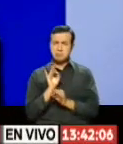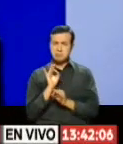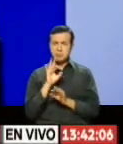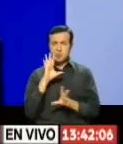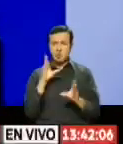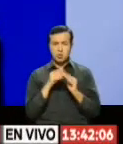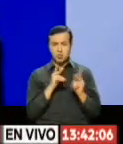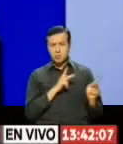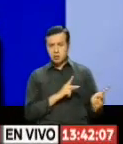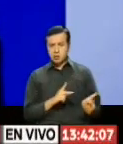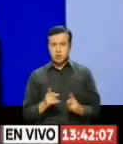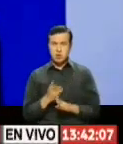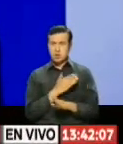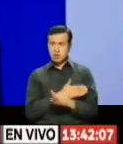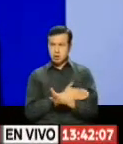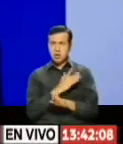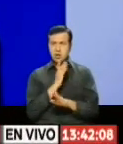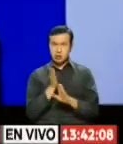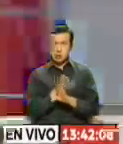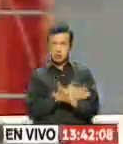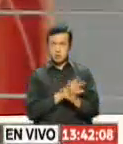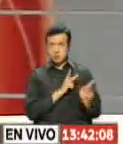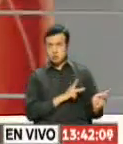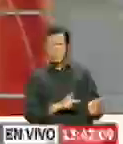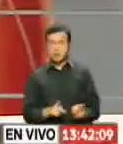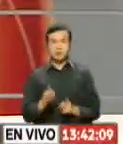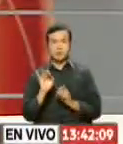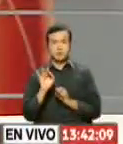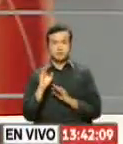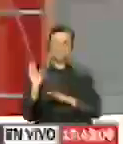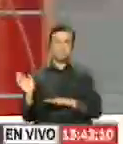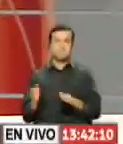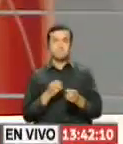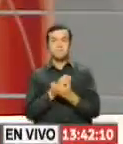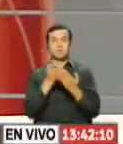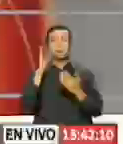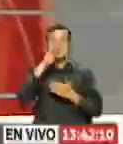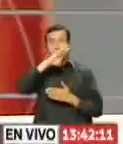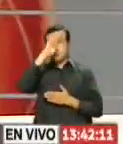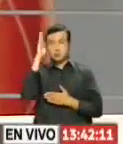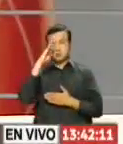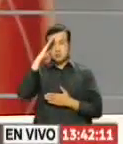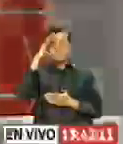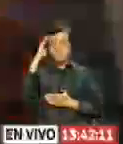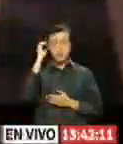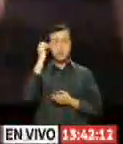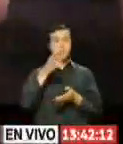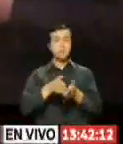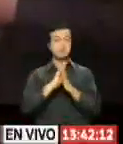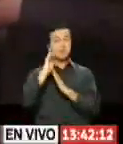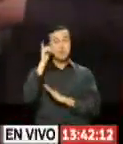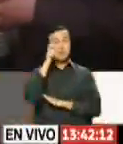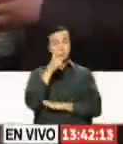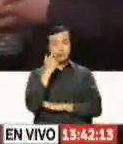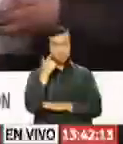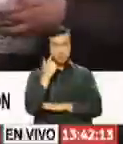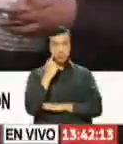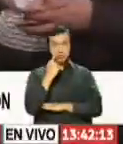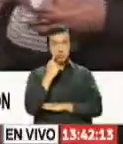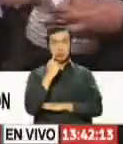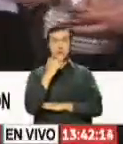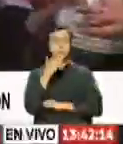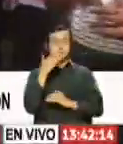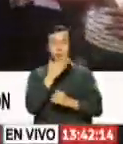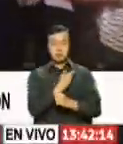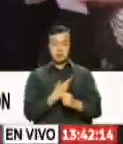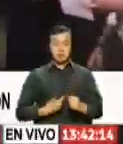llevaba planeando hacía ya un tiempo. Y en Brasil, la Policía Federal pidió a la Fiscalía General imputar al